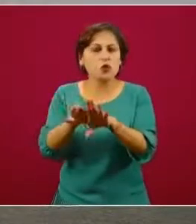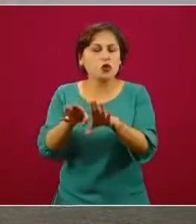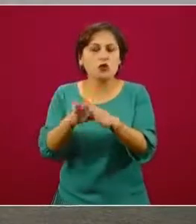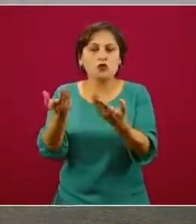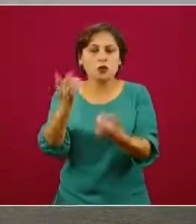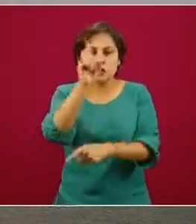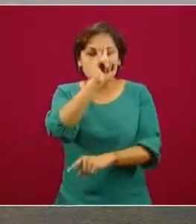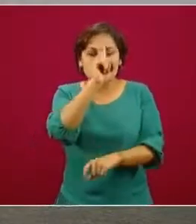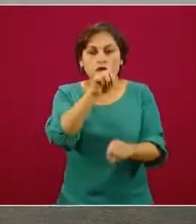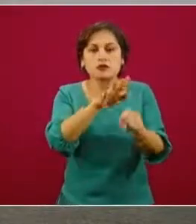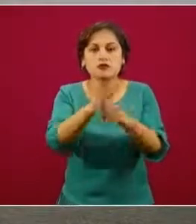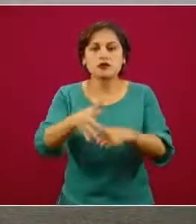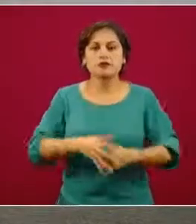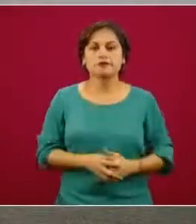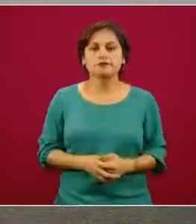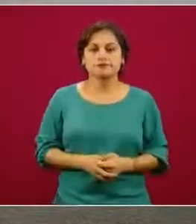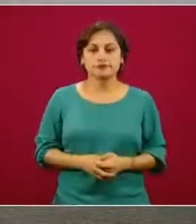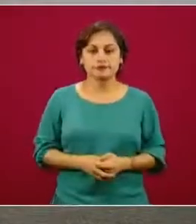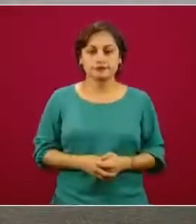gracias.